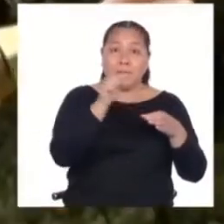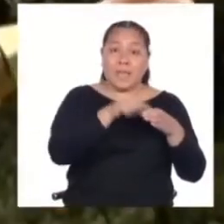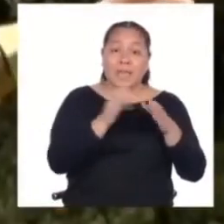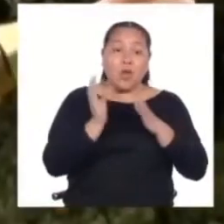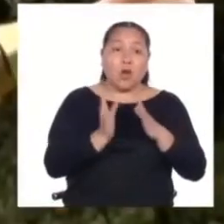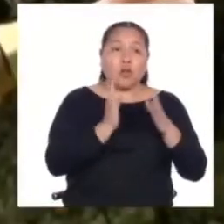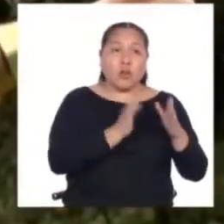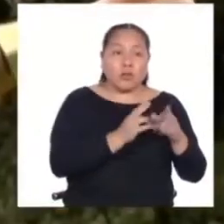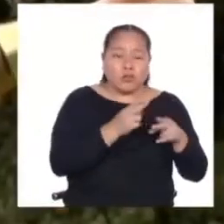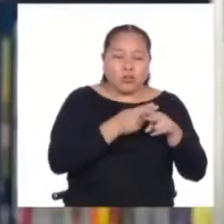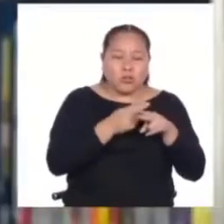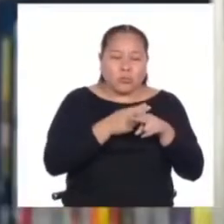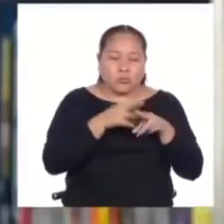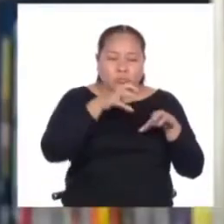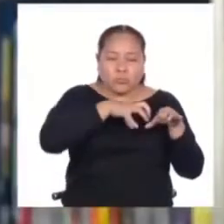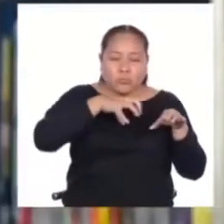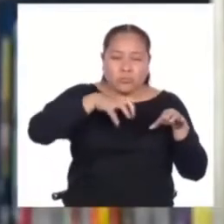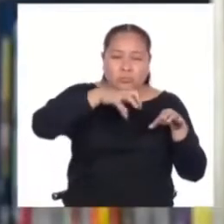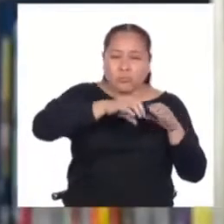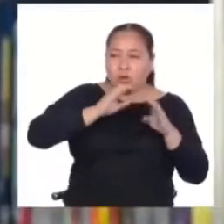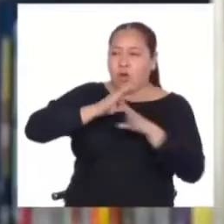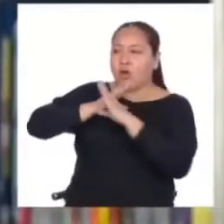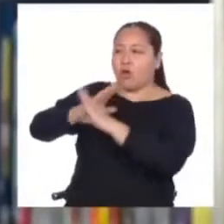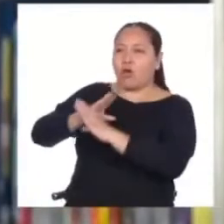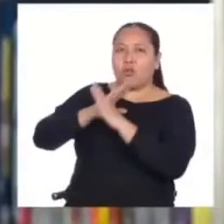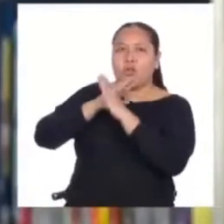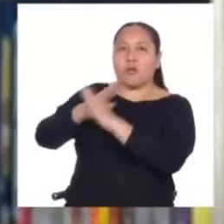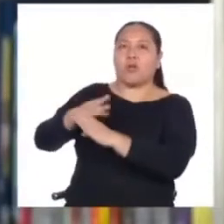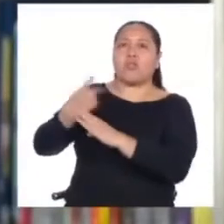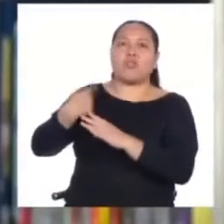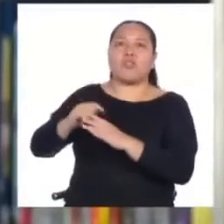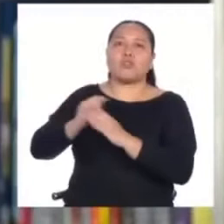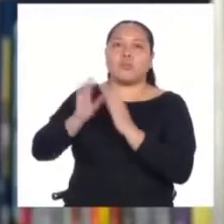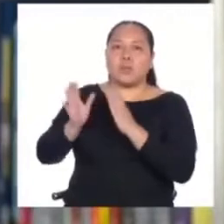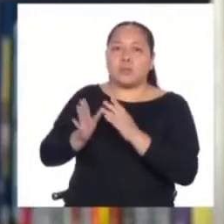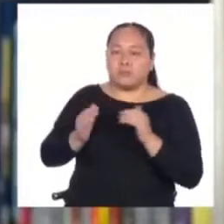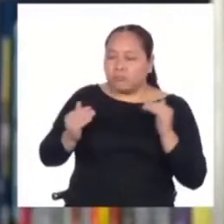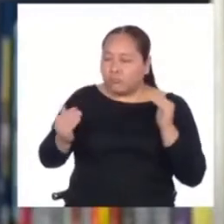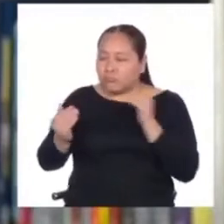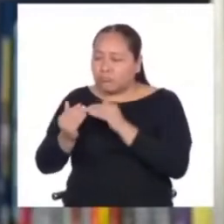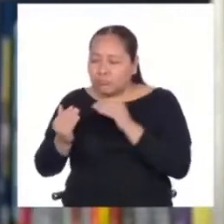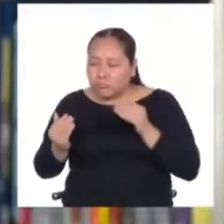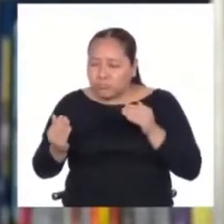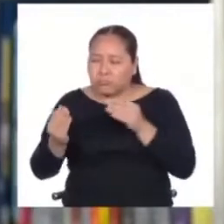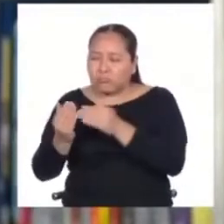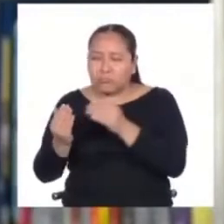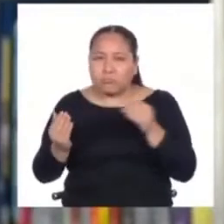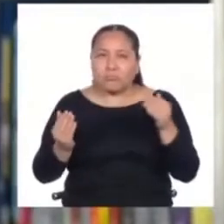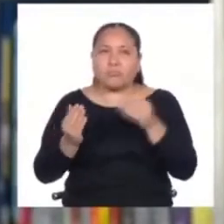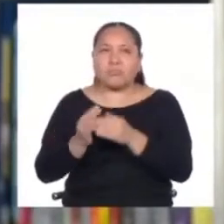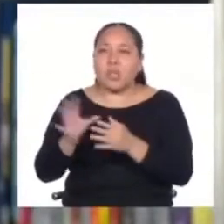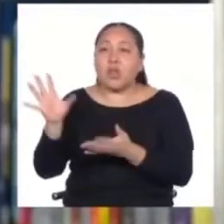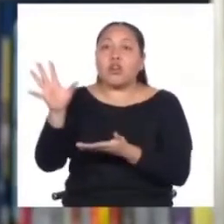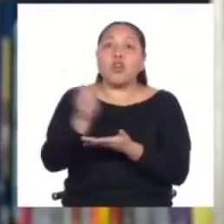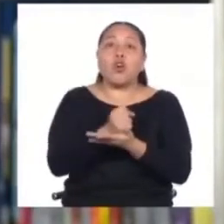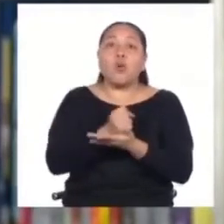de pequeñas hostilidades contra los españoles, van atacando de a poco, roban algunos elementos, armas, caballos,